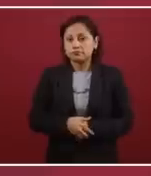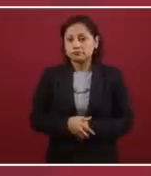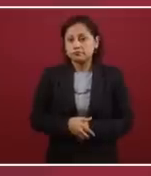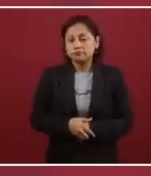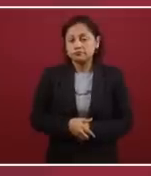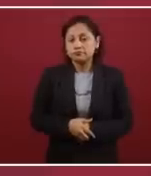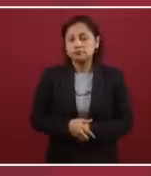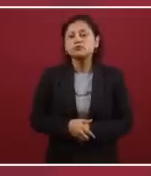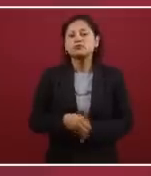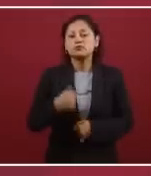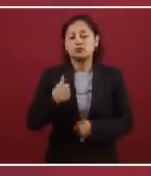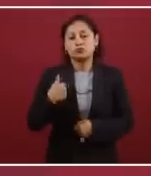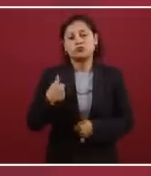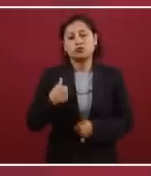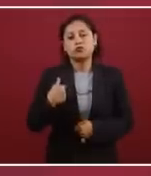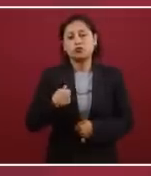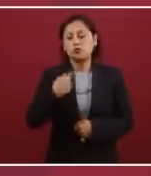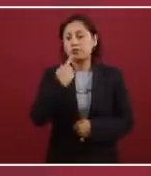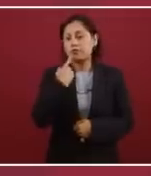Presenté una denuncia contra